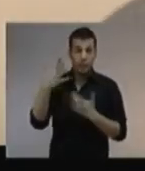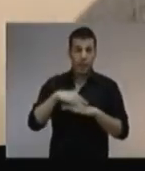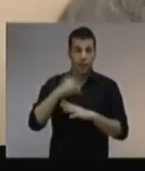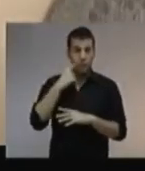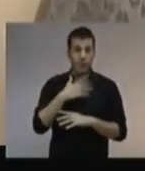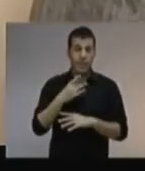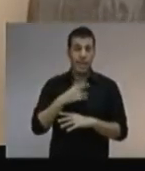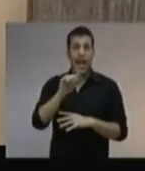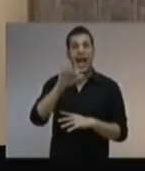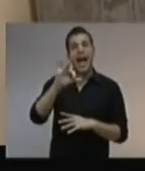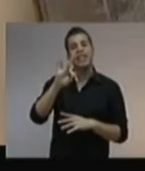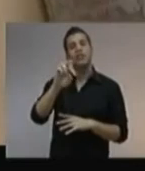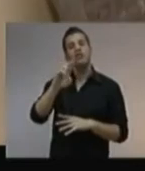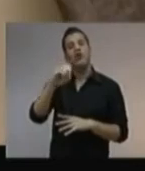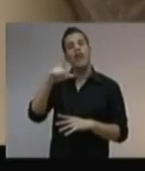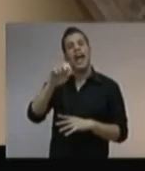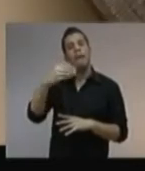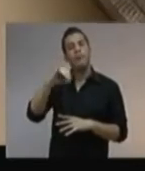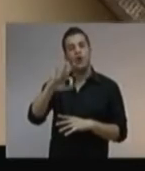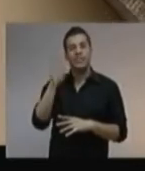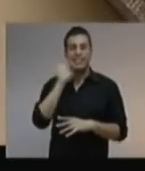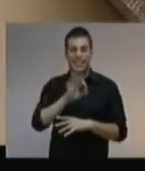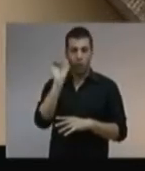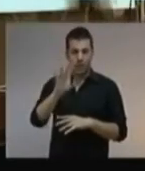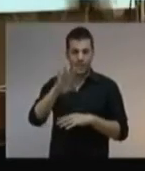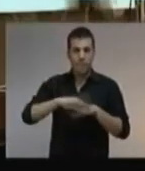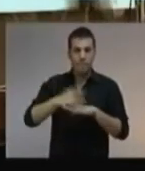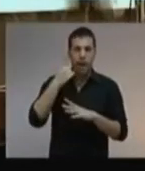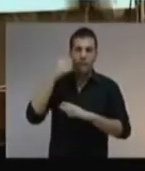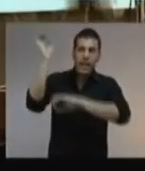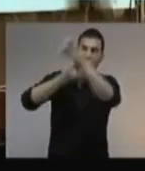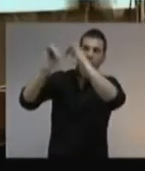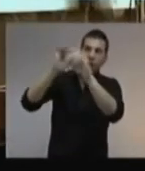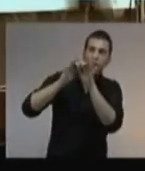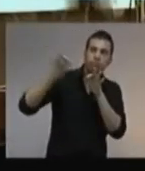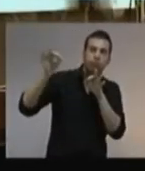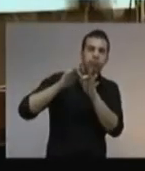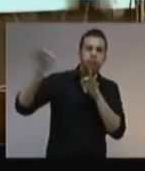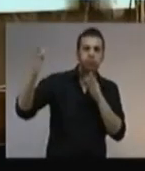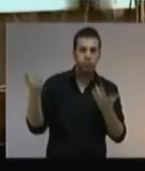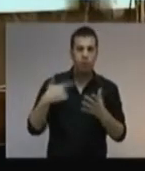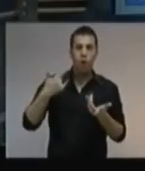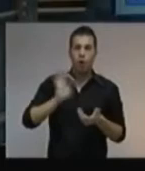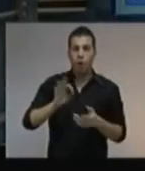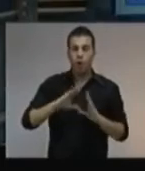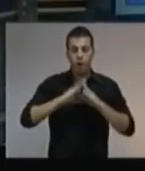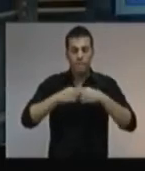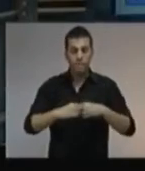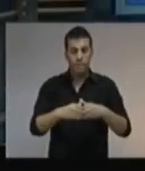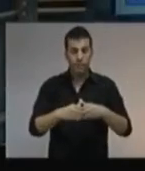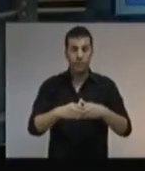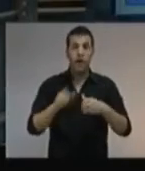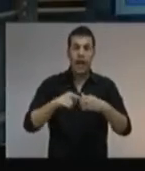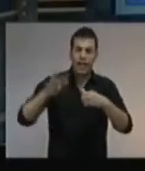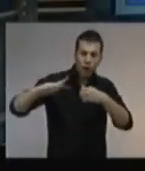náutico del siglo XV. Instrumento que era utilizado para observar la posición de los astros. También se usaba para determinar la altura